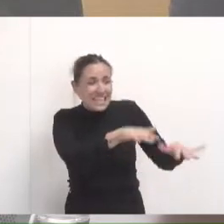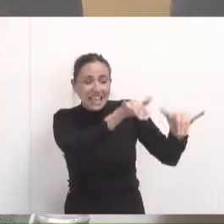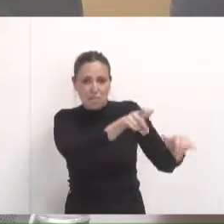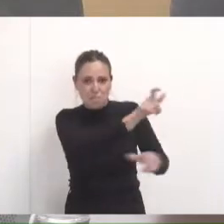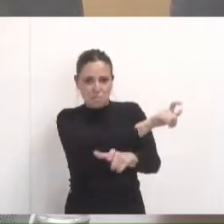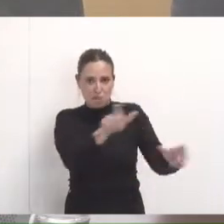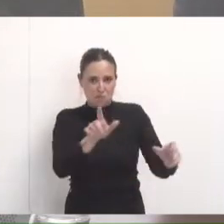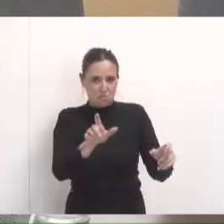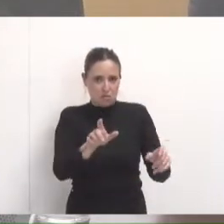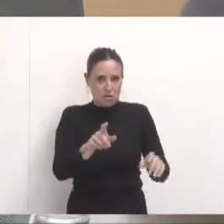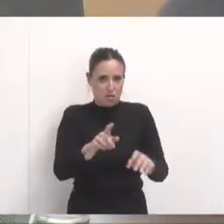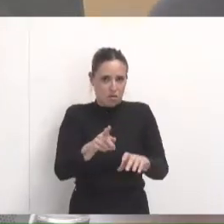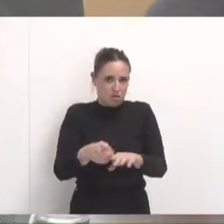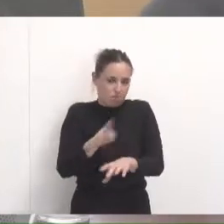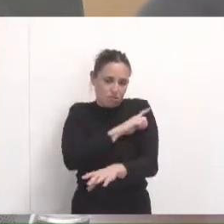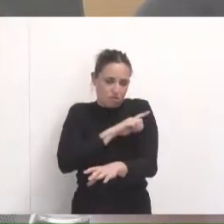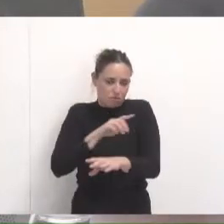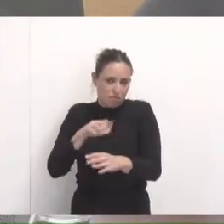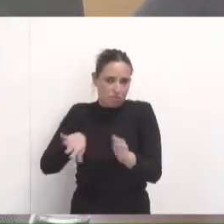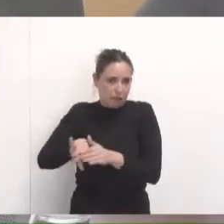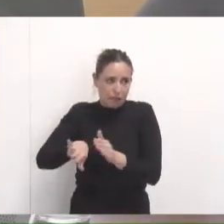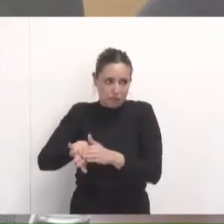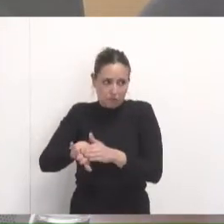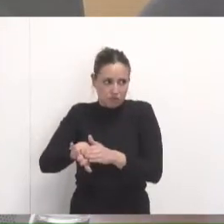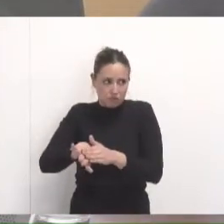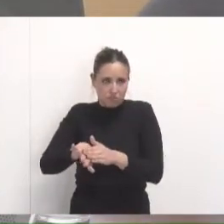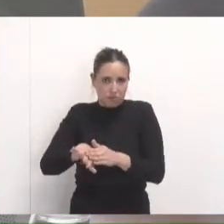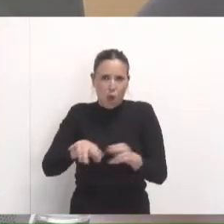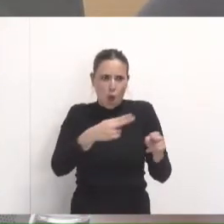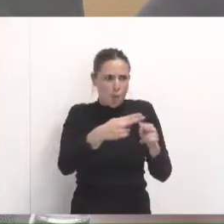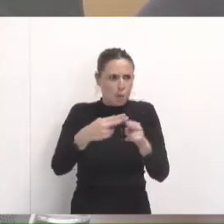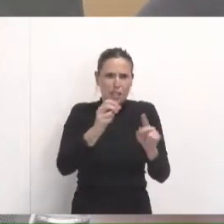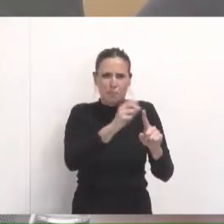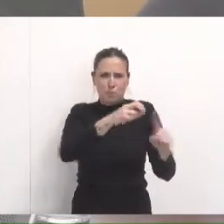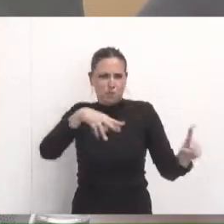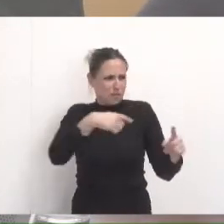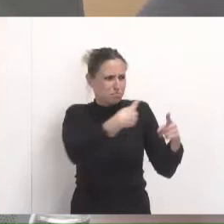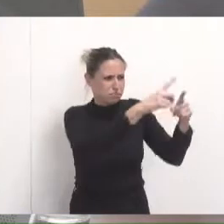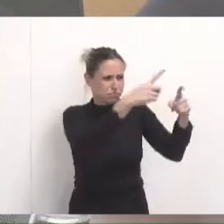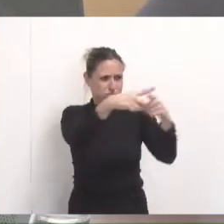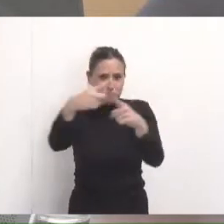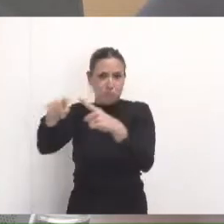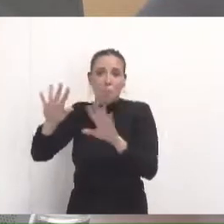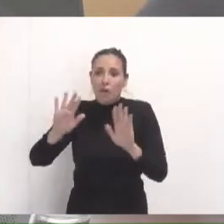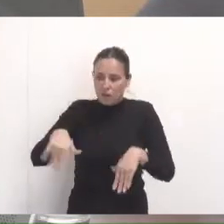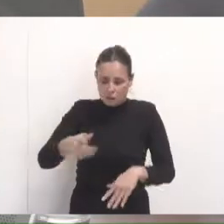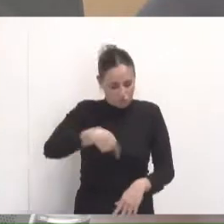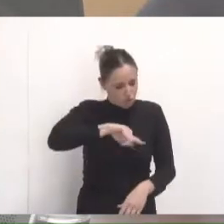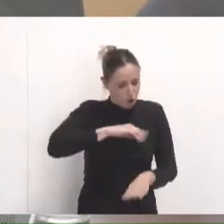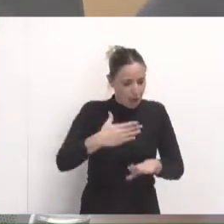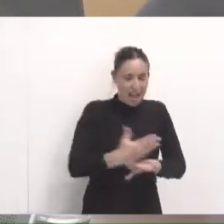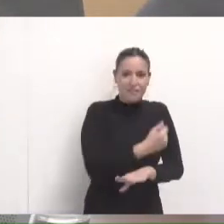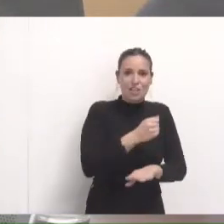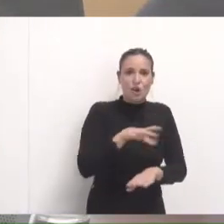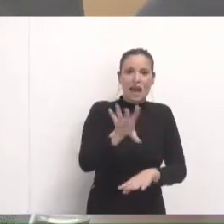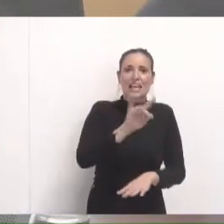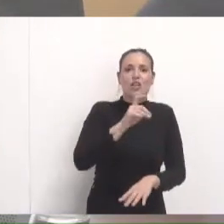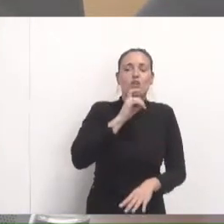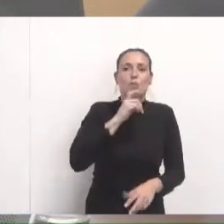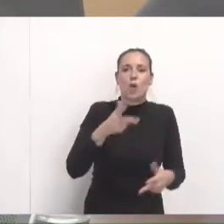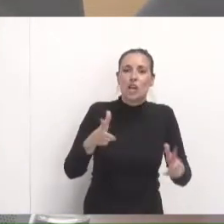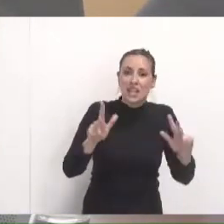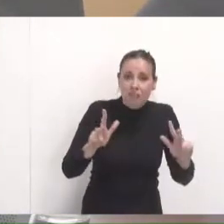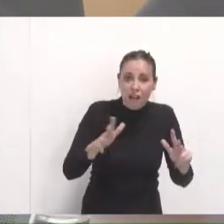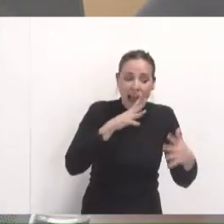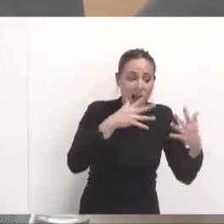todas las diferencias políticas habidas y por haber, pero somos un cabildo elegido democráticamente ahora y desde el año